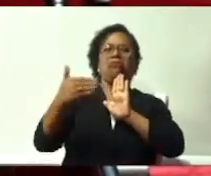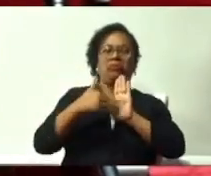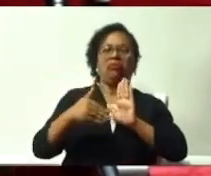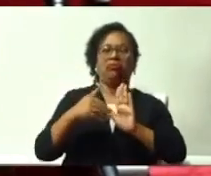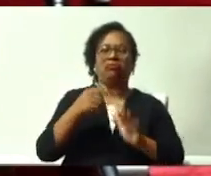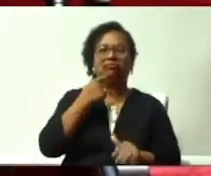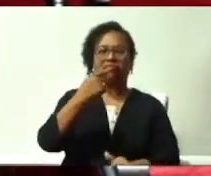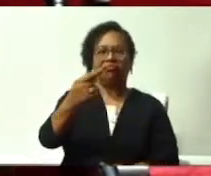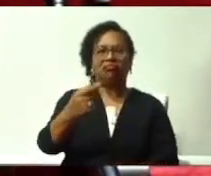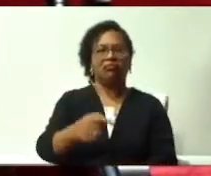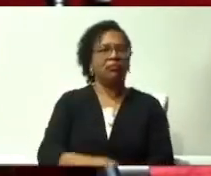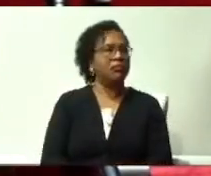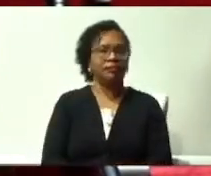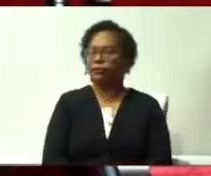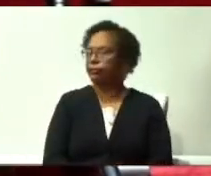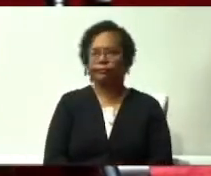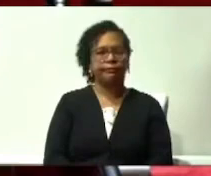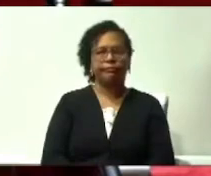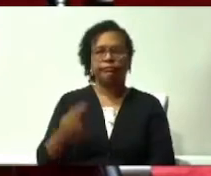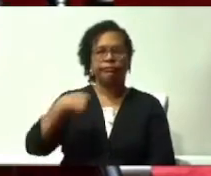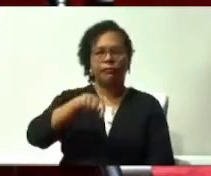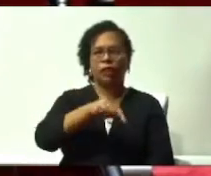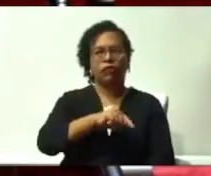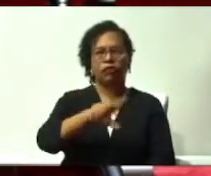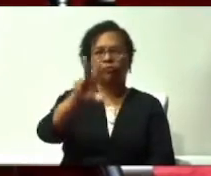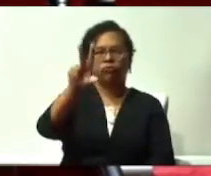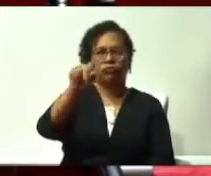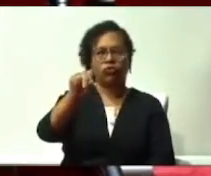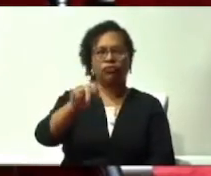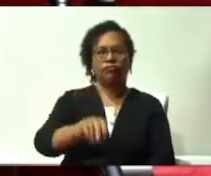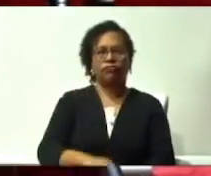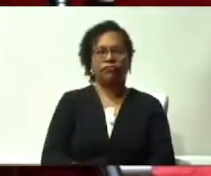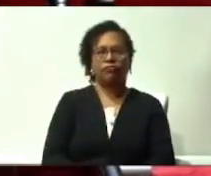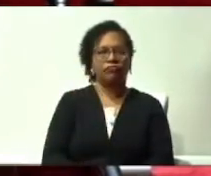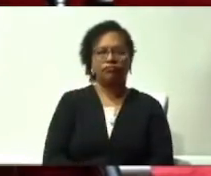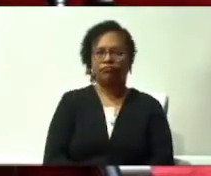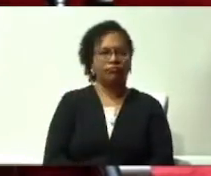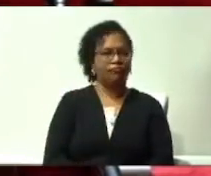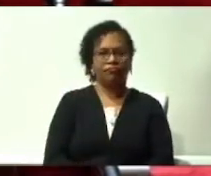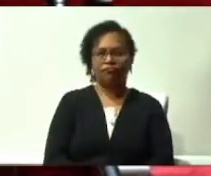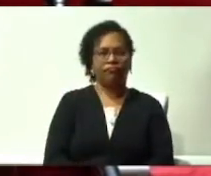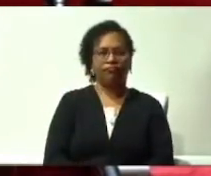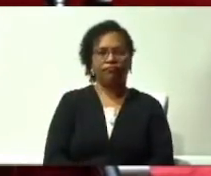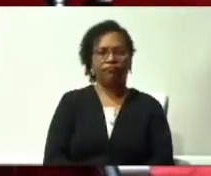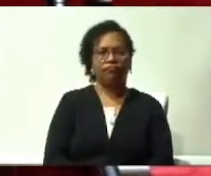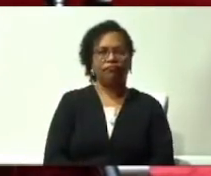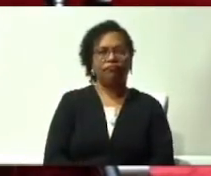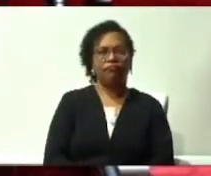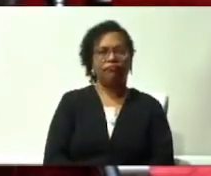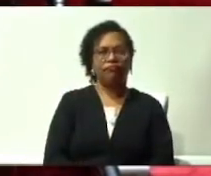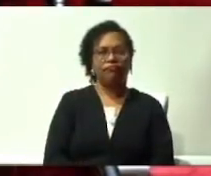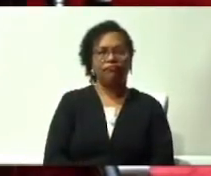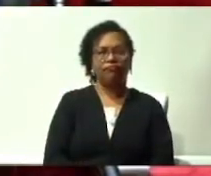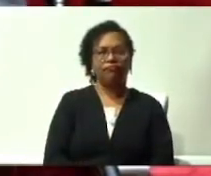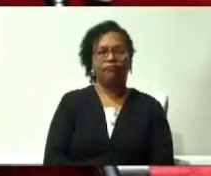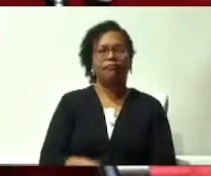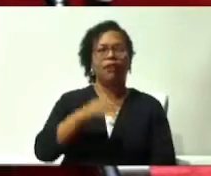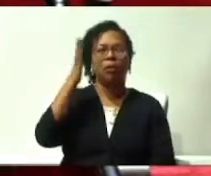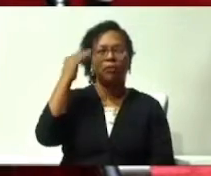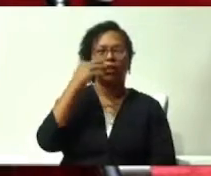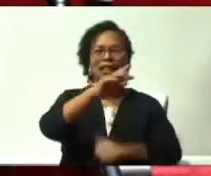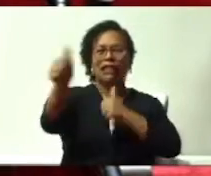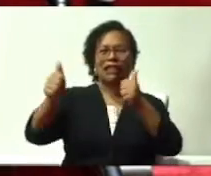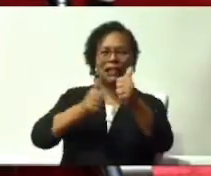que la quieren acomodar en los conceptos que todo el mundo quiere manejar para politizar todos